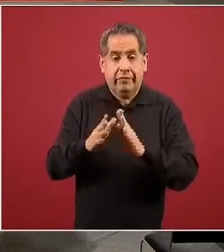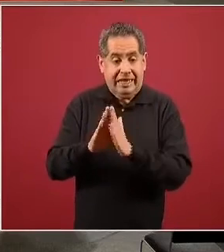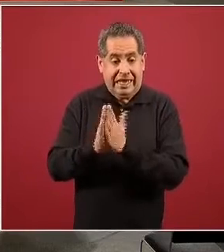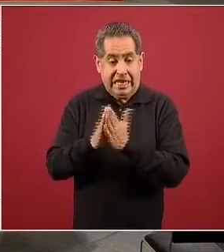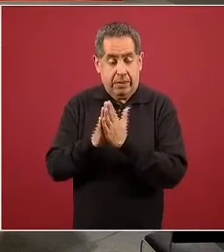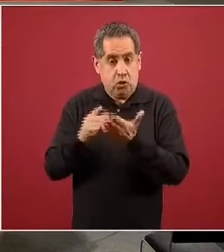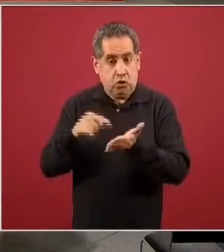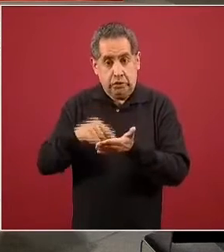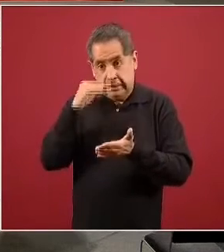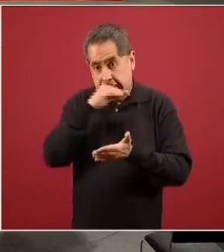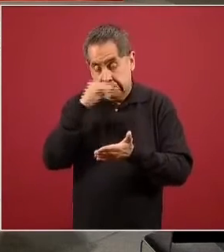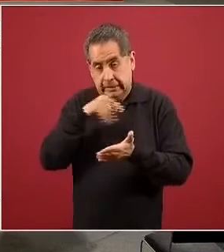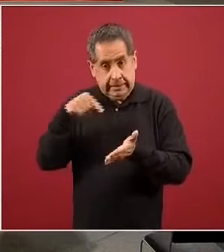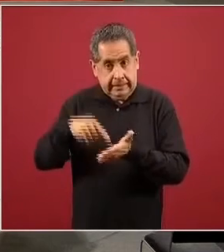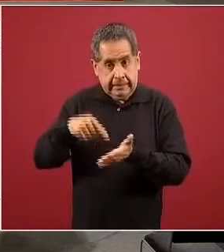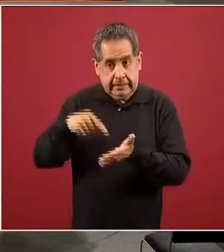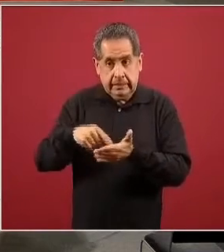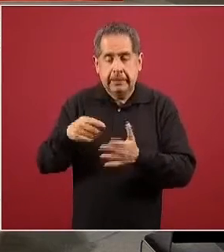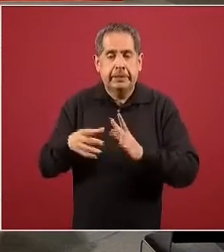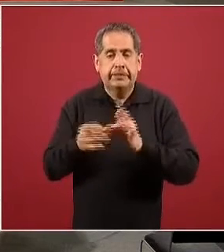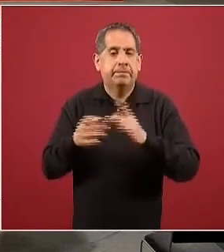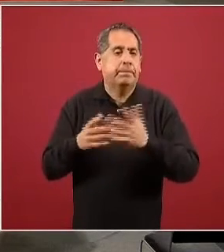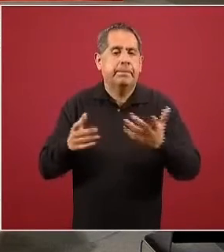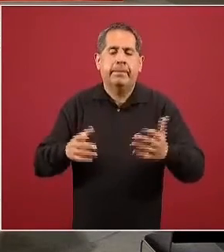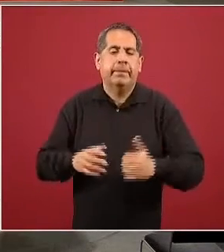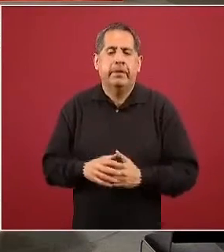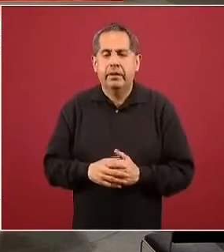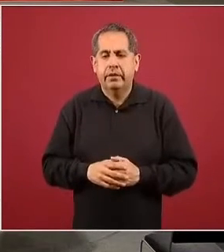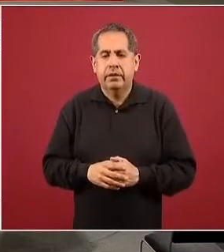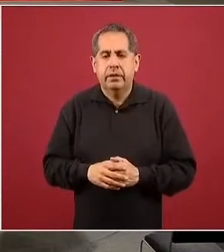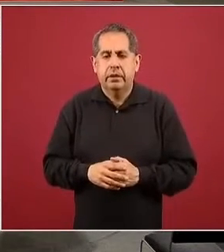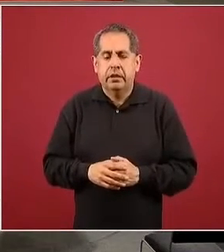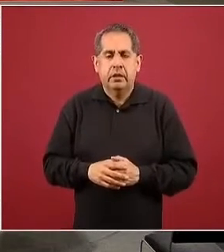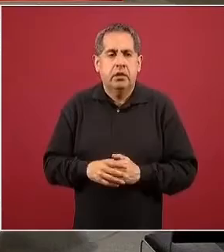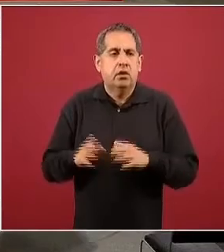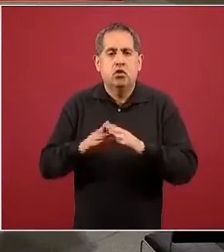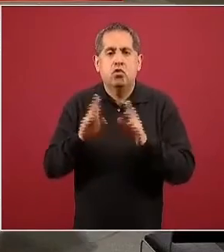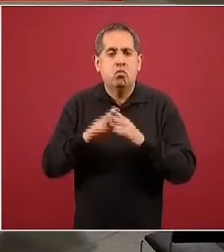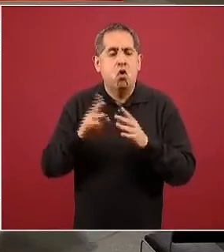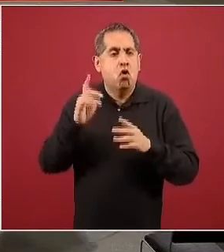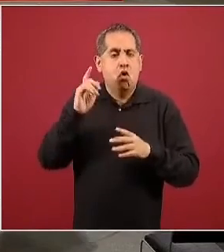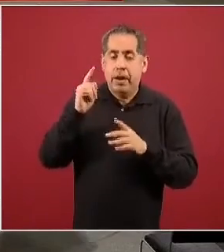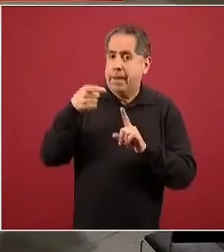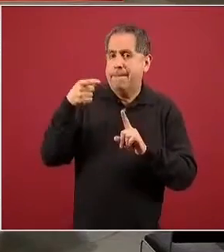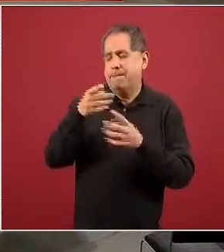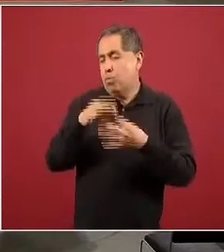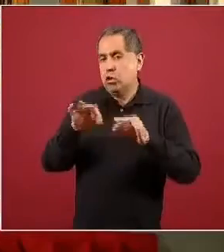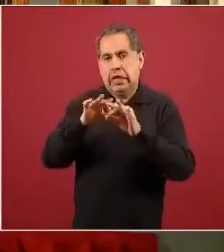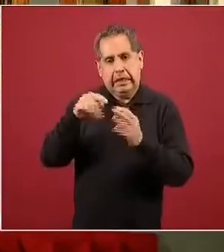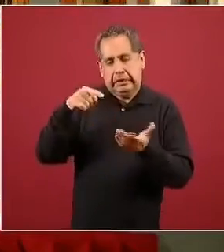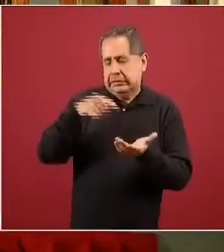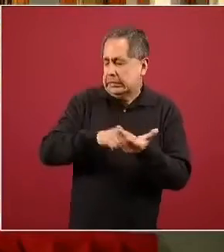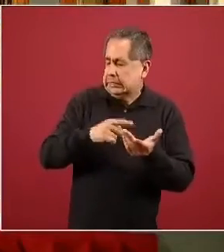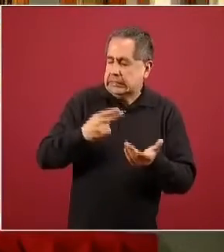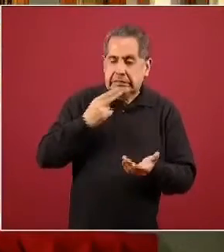libros de texto es un material, en primer lugar, modular,